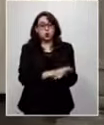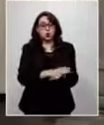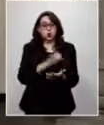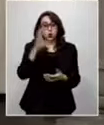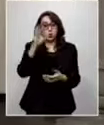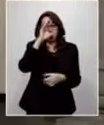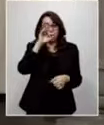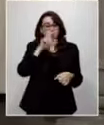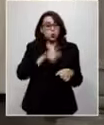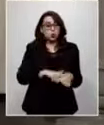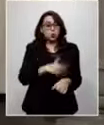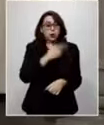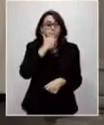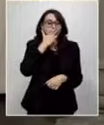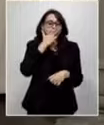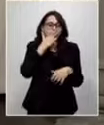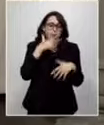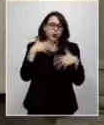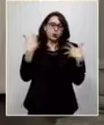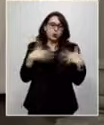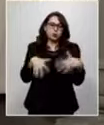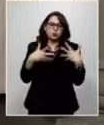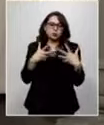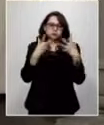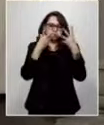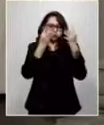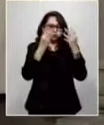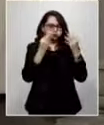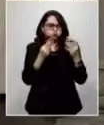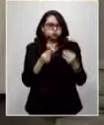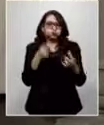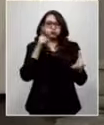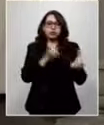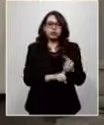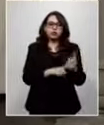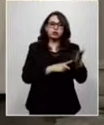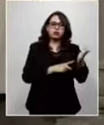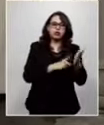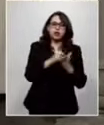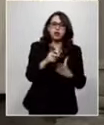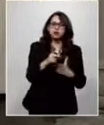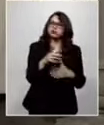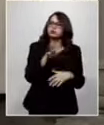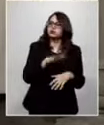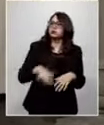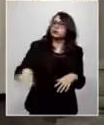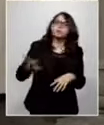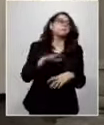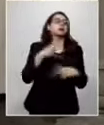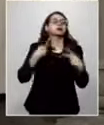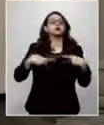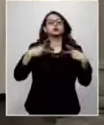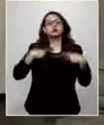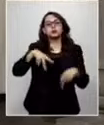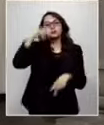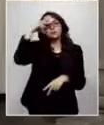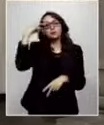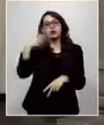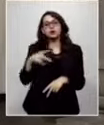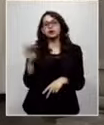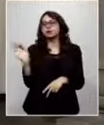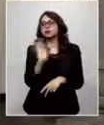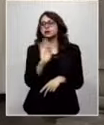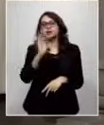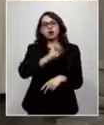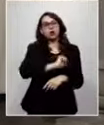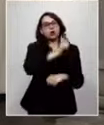de la humanidad. Ahí se hablan de muchos derechos que tenemos los mexicanos que en su momento en otras naciones no